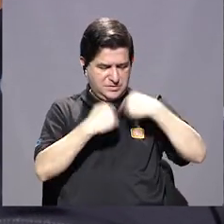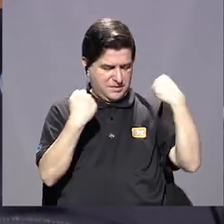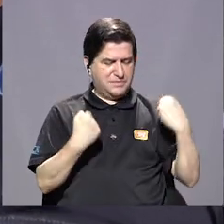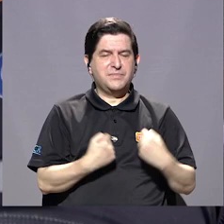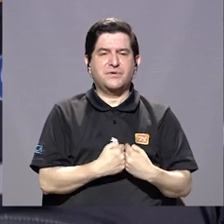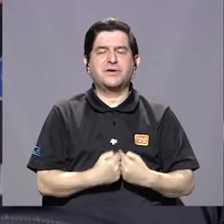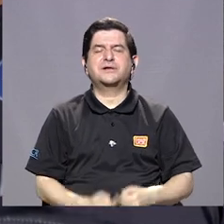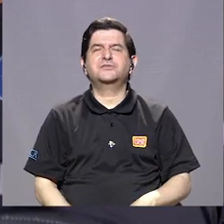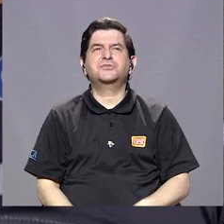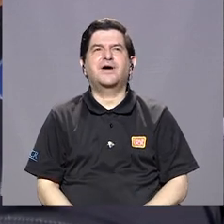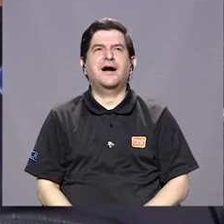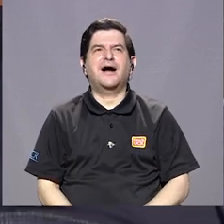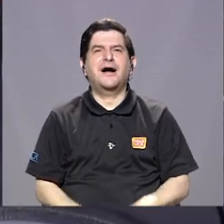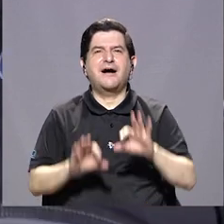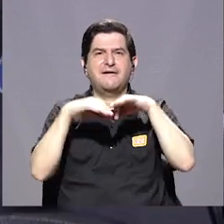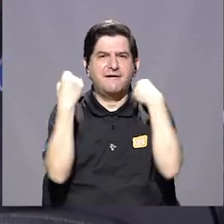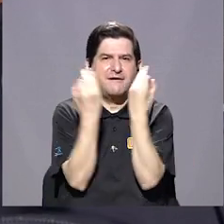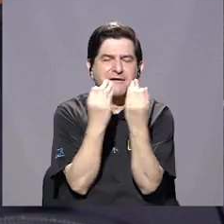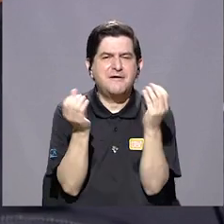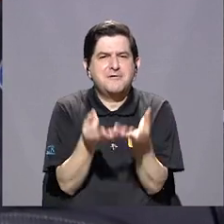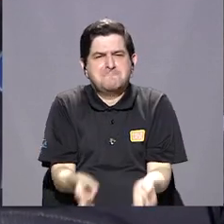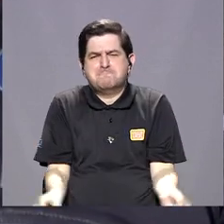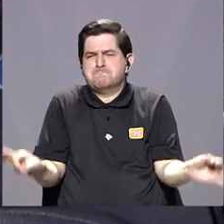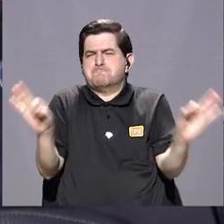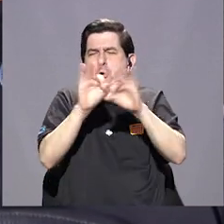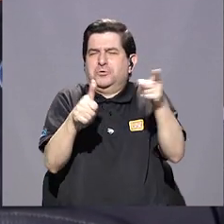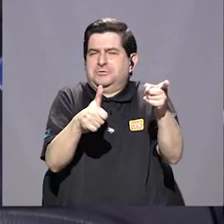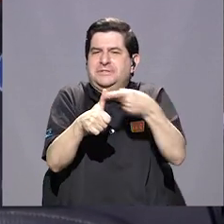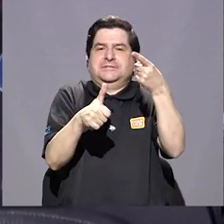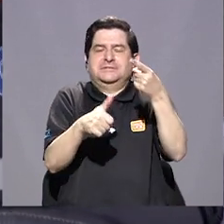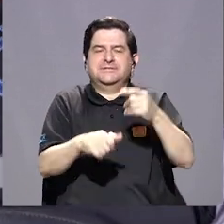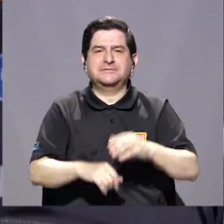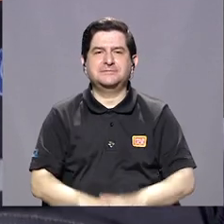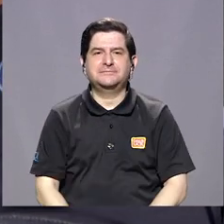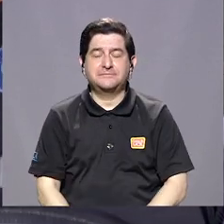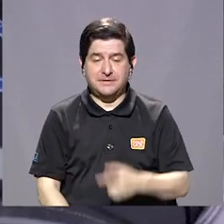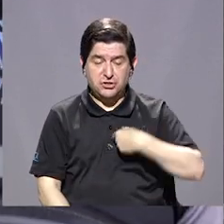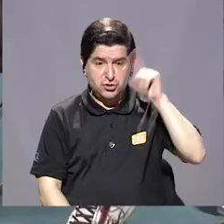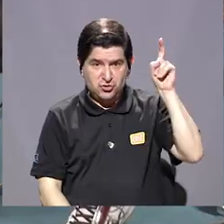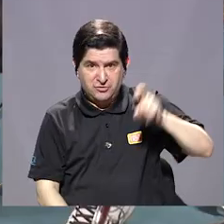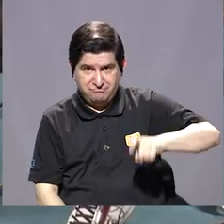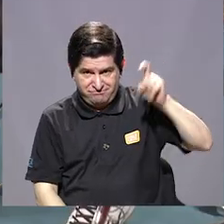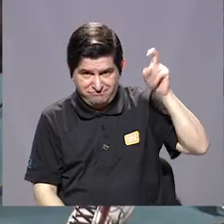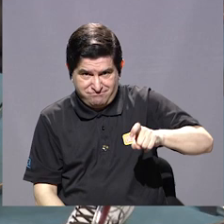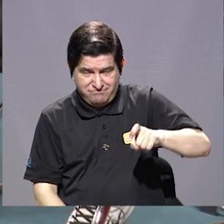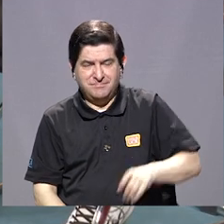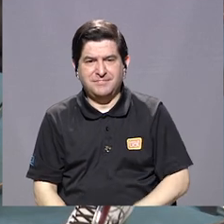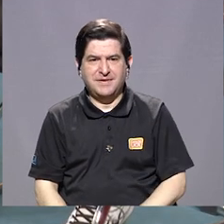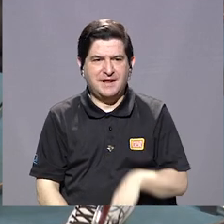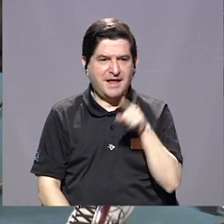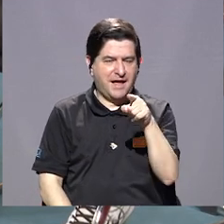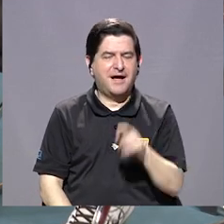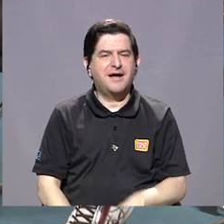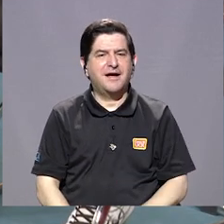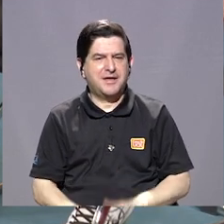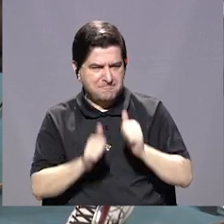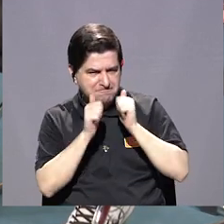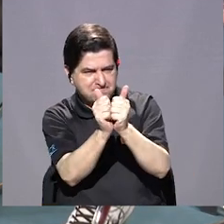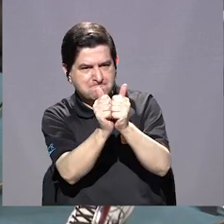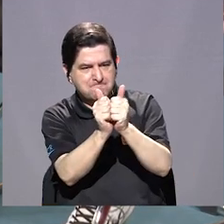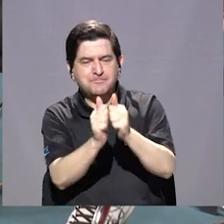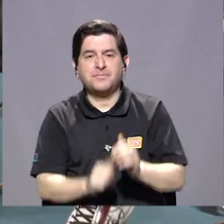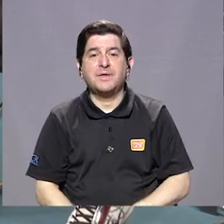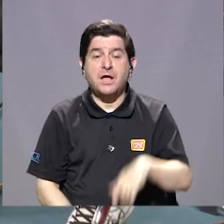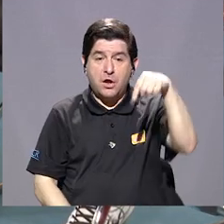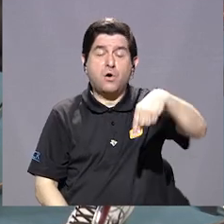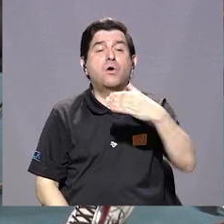familia es lo más importante y yo sentí que yo debía de estar para ellos. Y